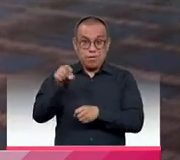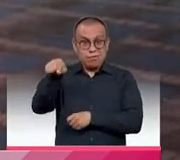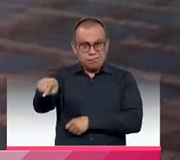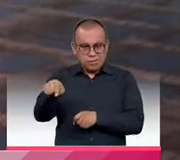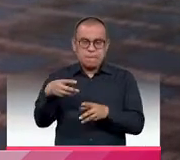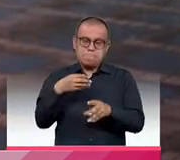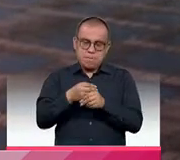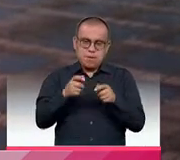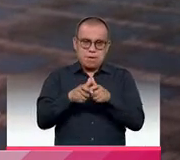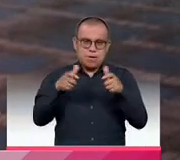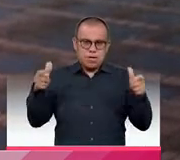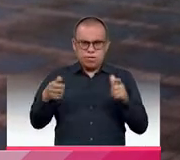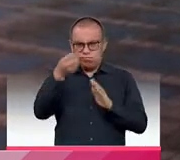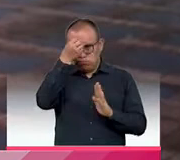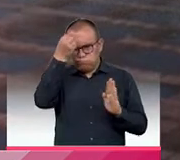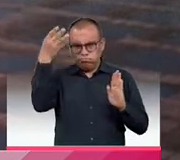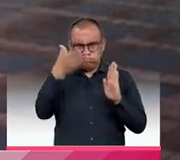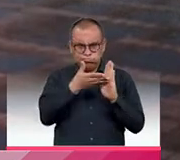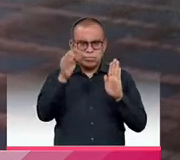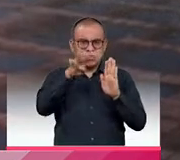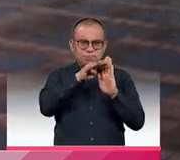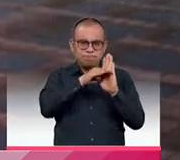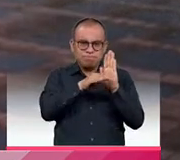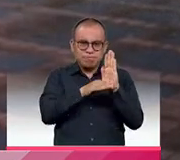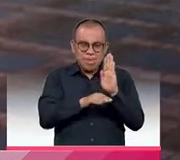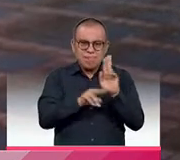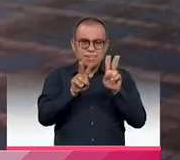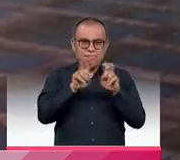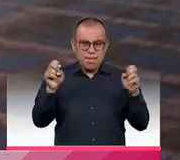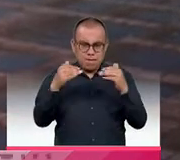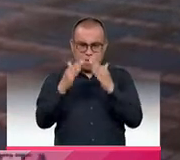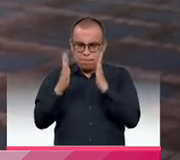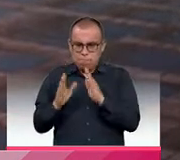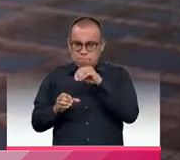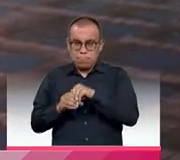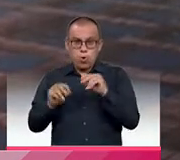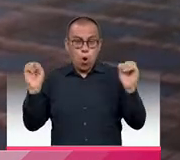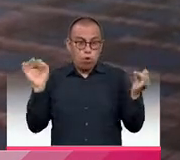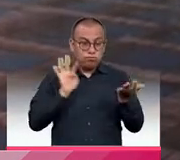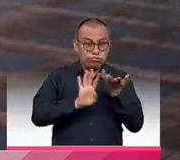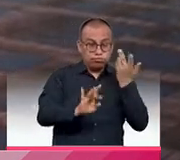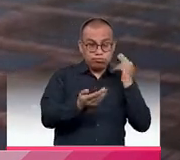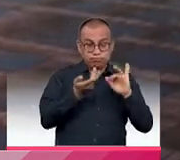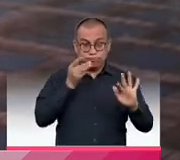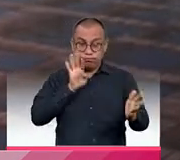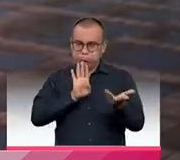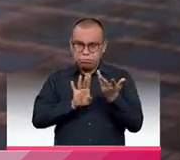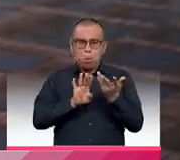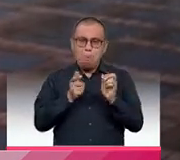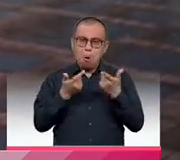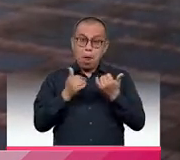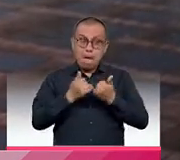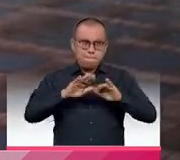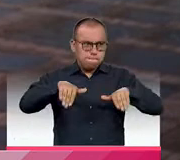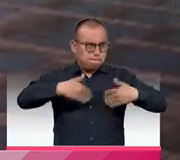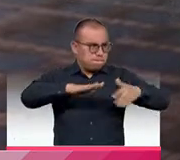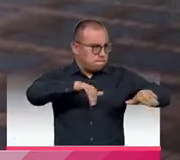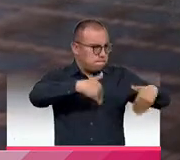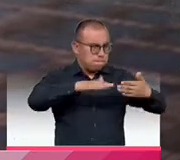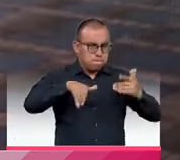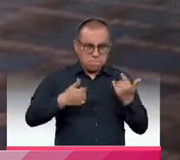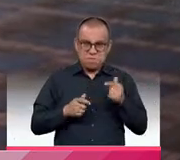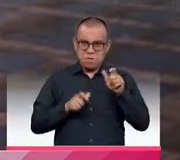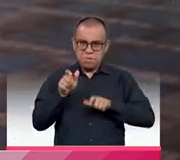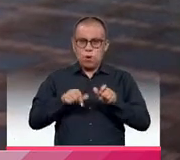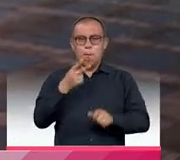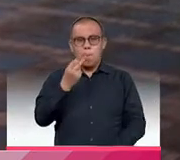de esto, vimos un cumplimiento muy estricto de las medidas de aislamiento y de reducción de aforos en zonas tradicionalmente aglomeradas y muy concurridas, como lo